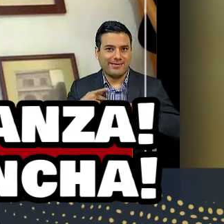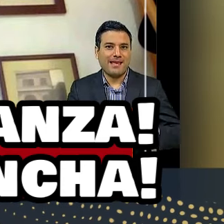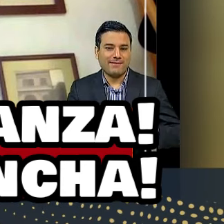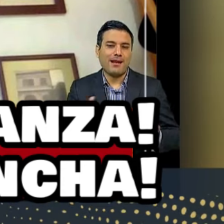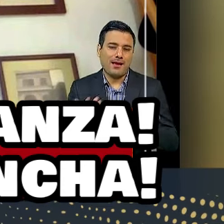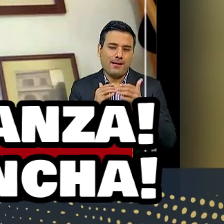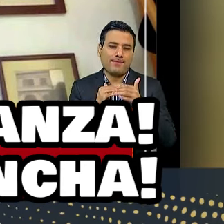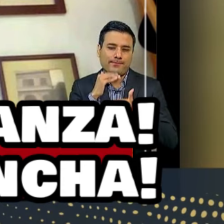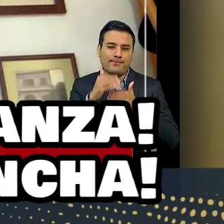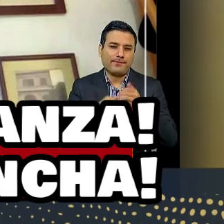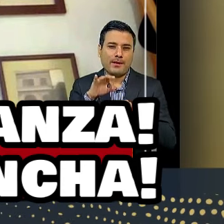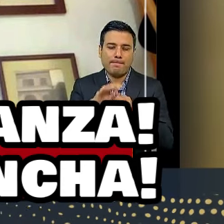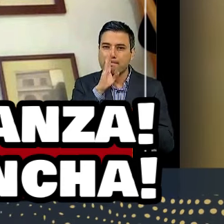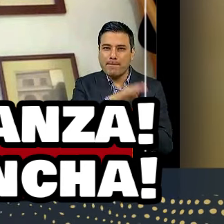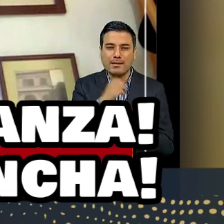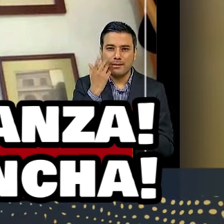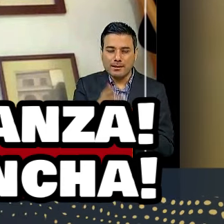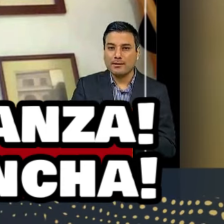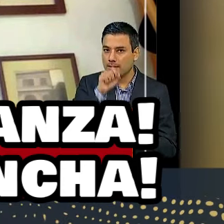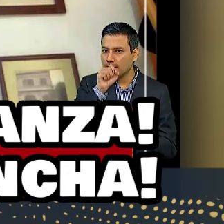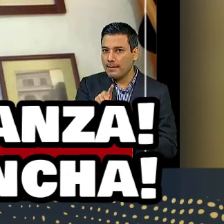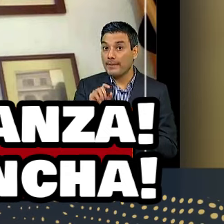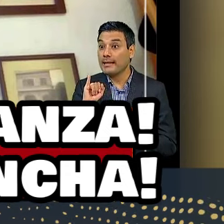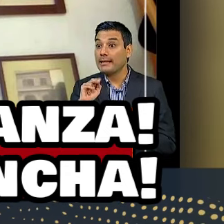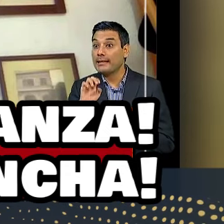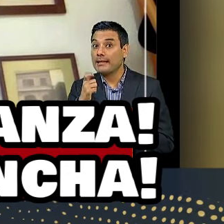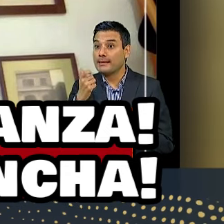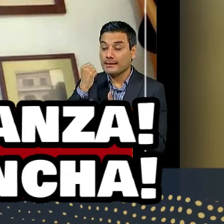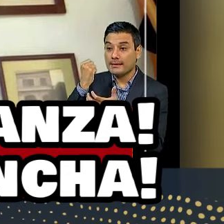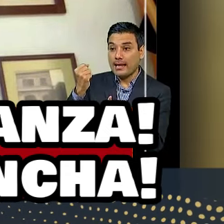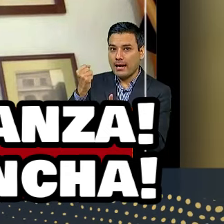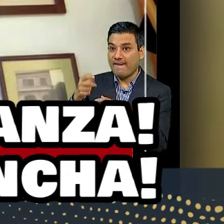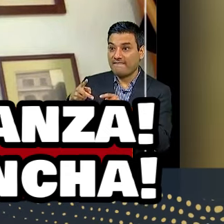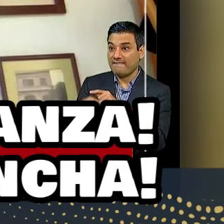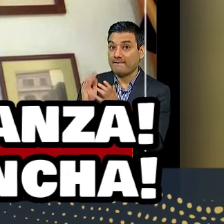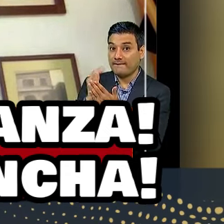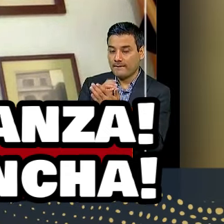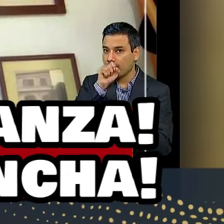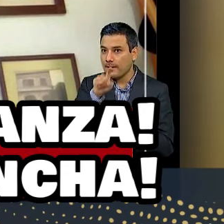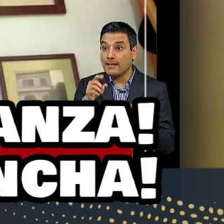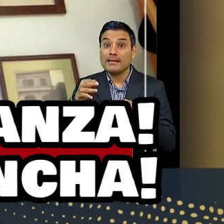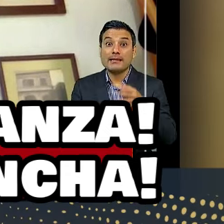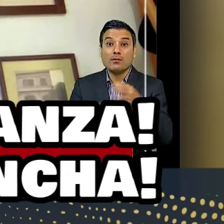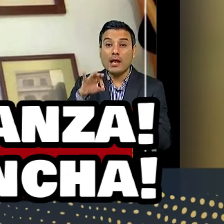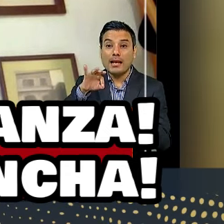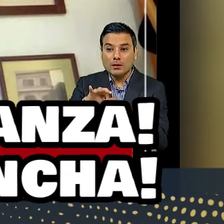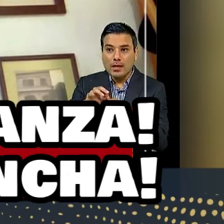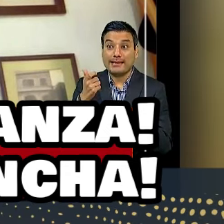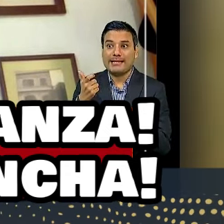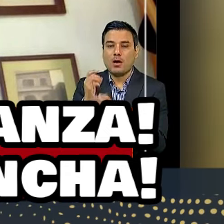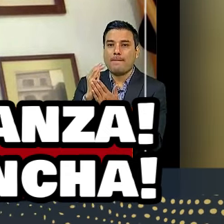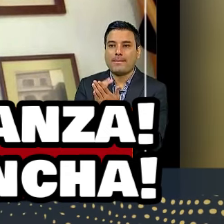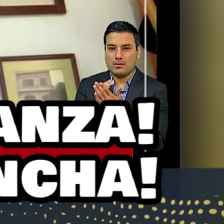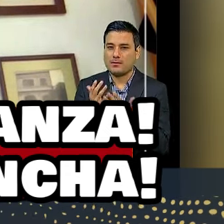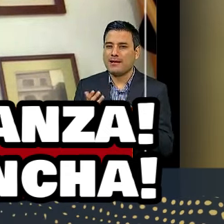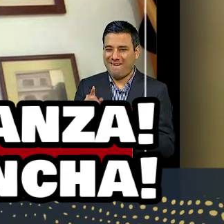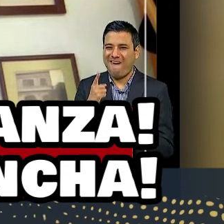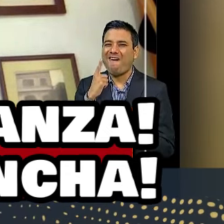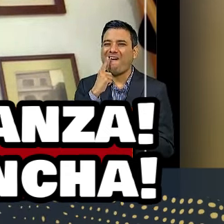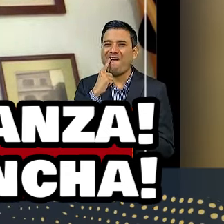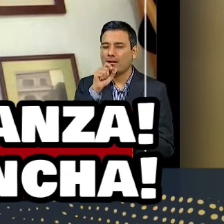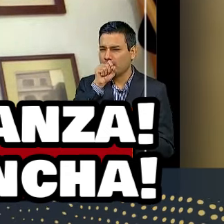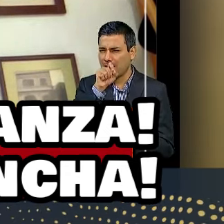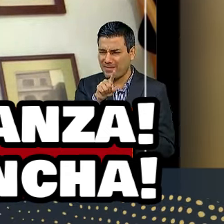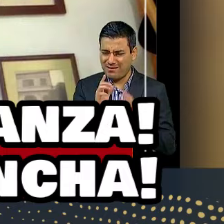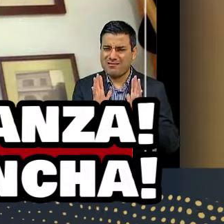proceso electoral eh acosado presupuestalmente a la autoridad electoral como ha vivido el INE y el tribunal es parte de esa intención Y de esa estrategia eh Por supuesto que